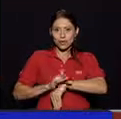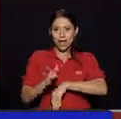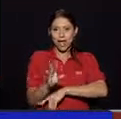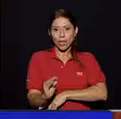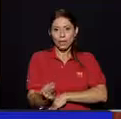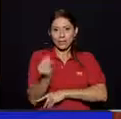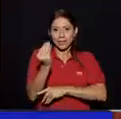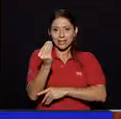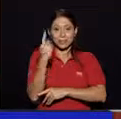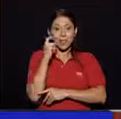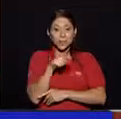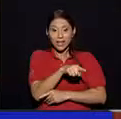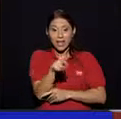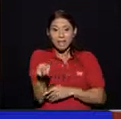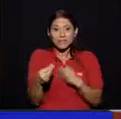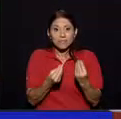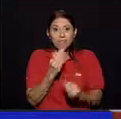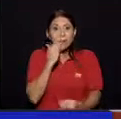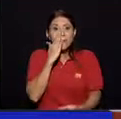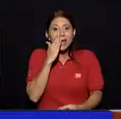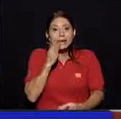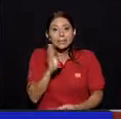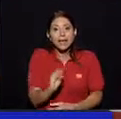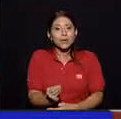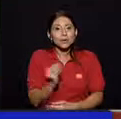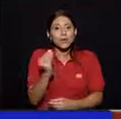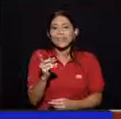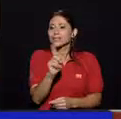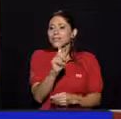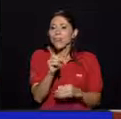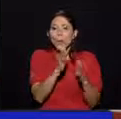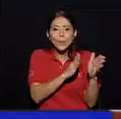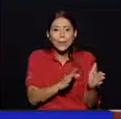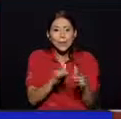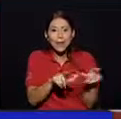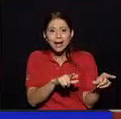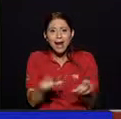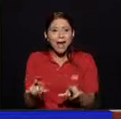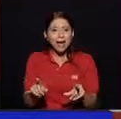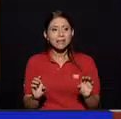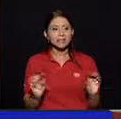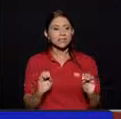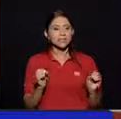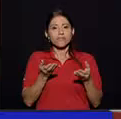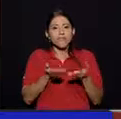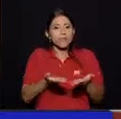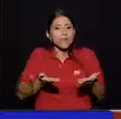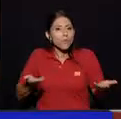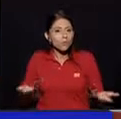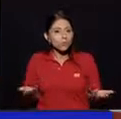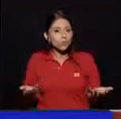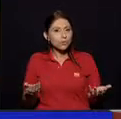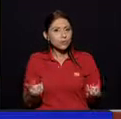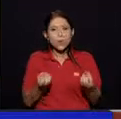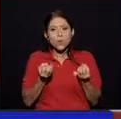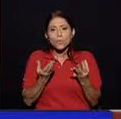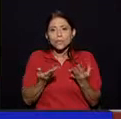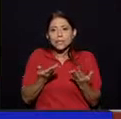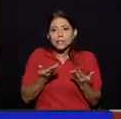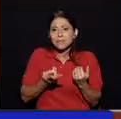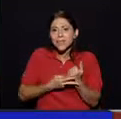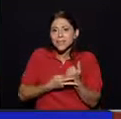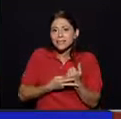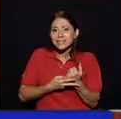la responsabilidad que le corresponde, porque la violencia contra niños, niñas y adolescentes y la violencia contra cualquier